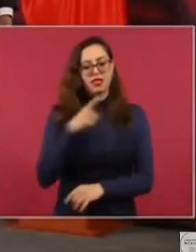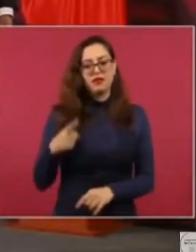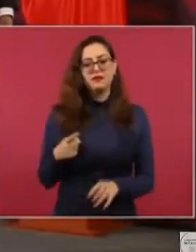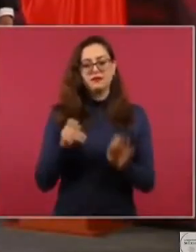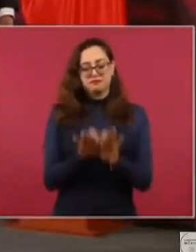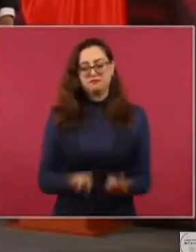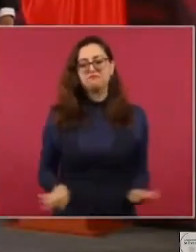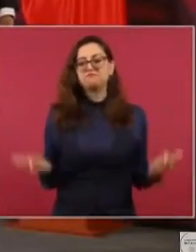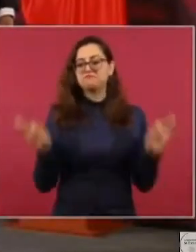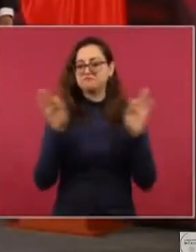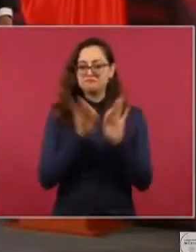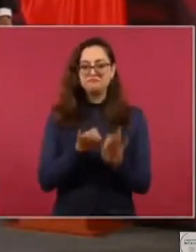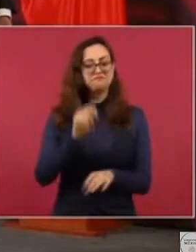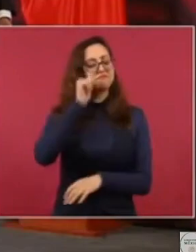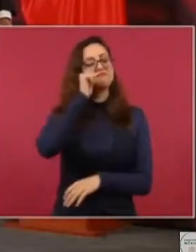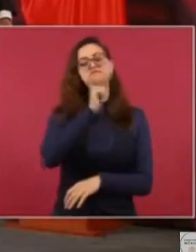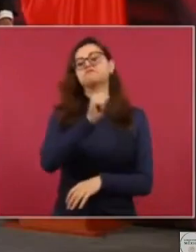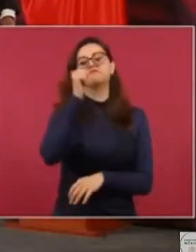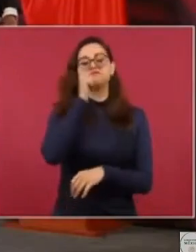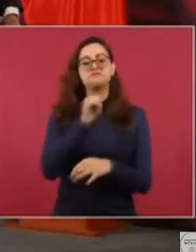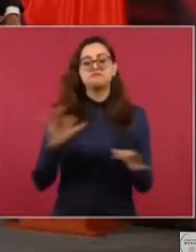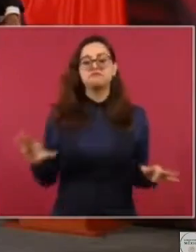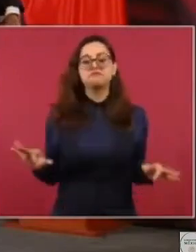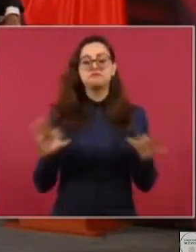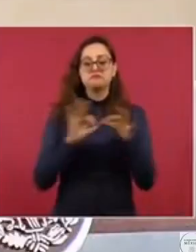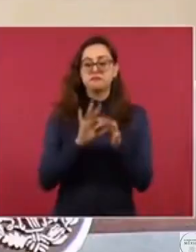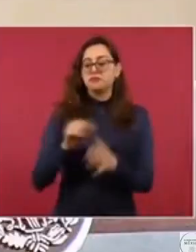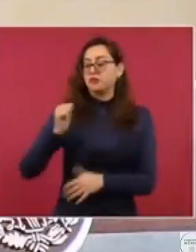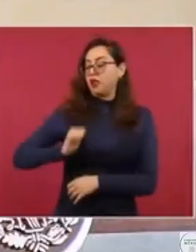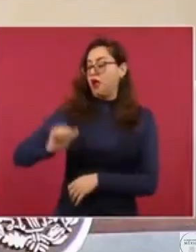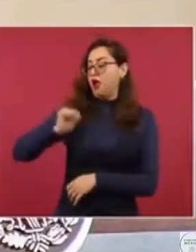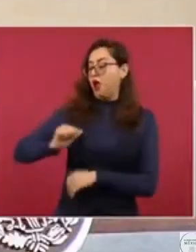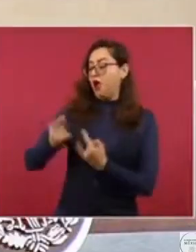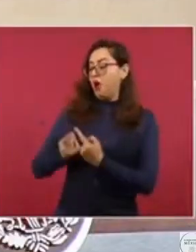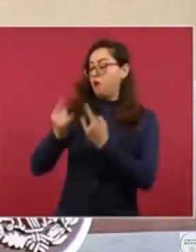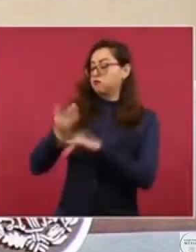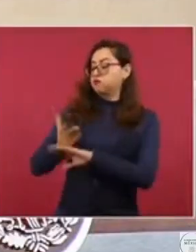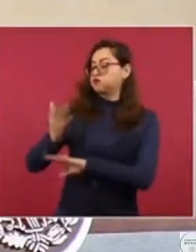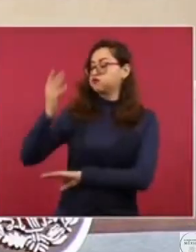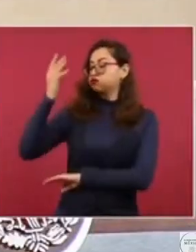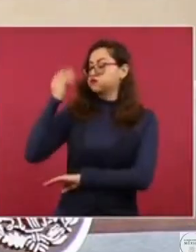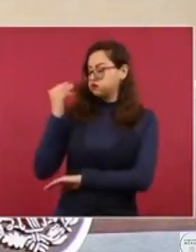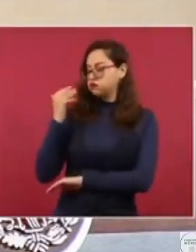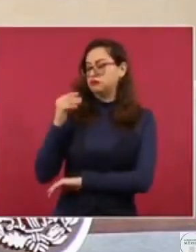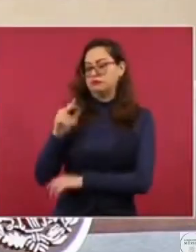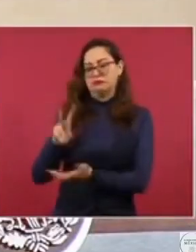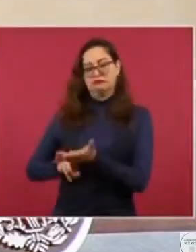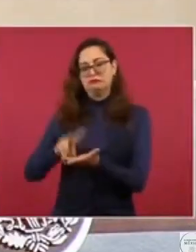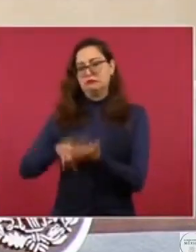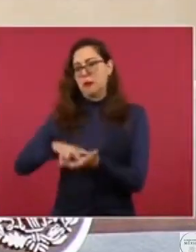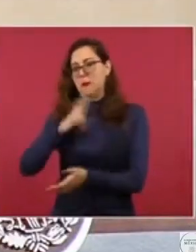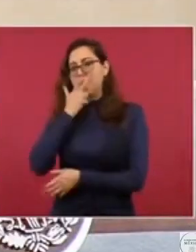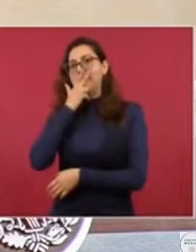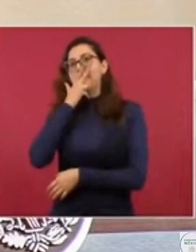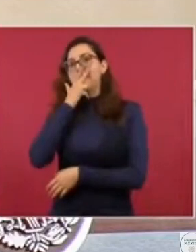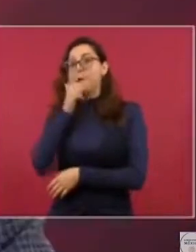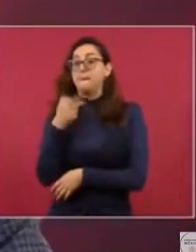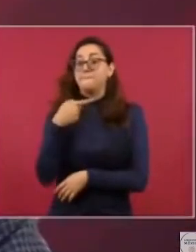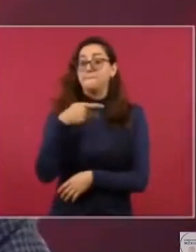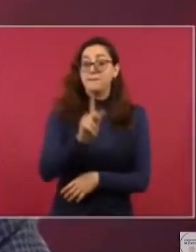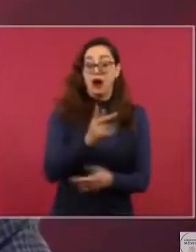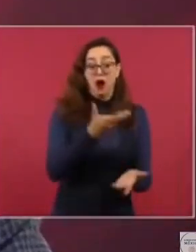vinculemos siempre el patrimonio histórico y arqueológico con el patrimonio